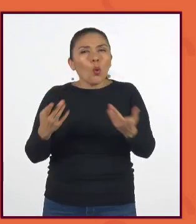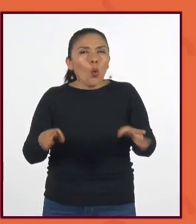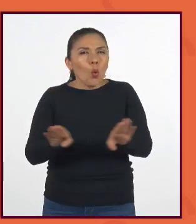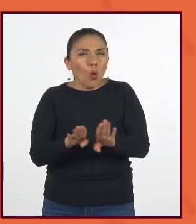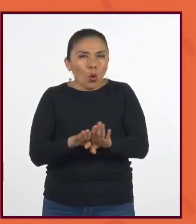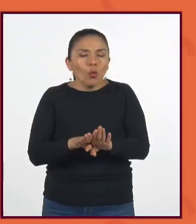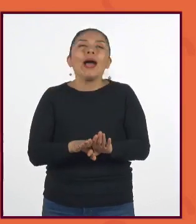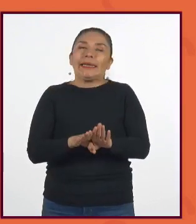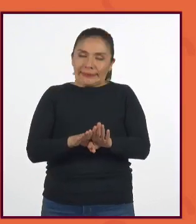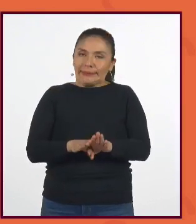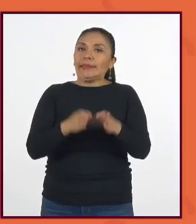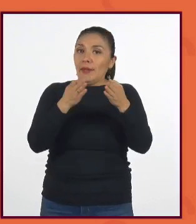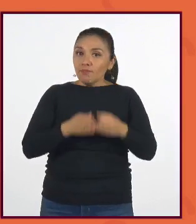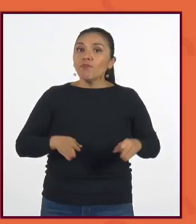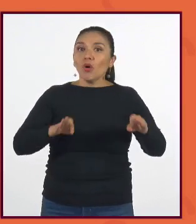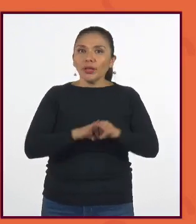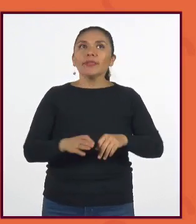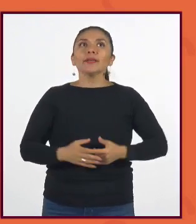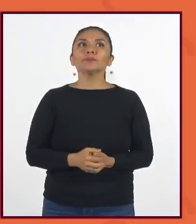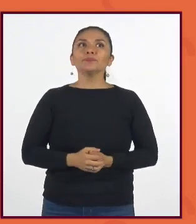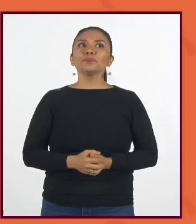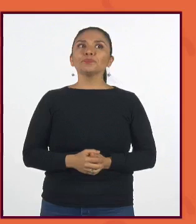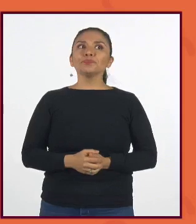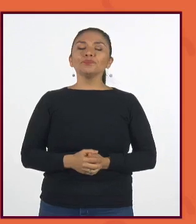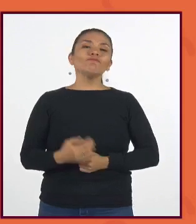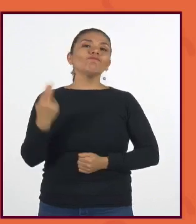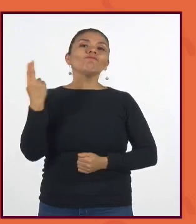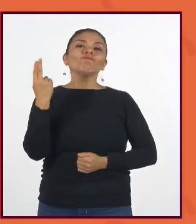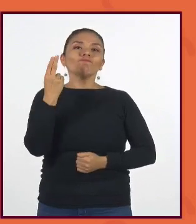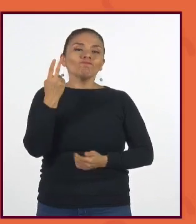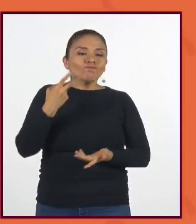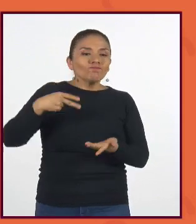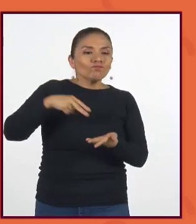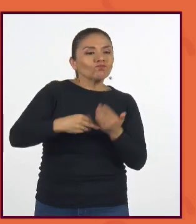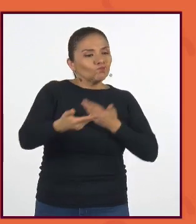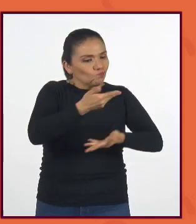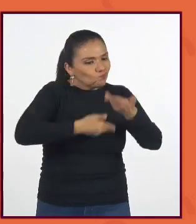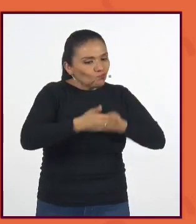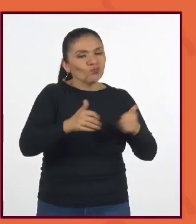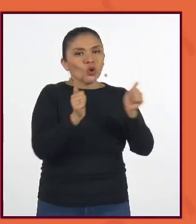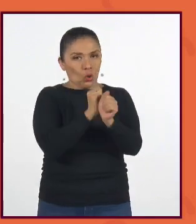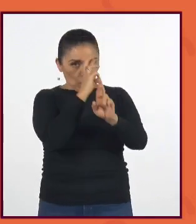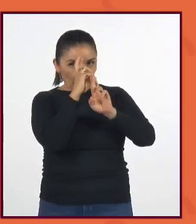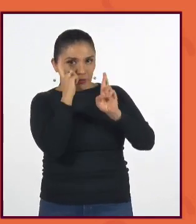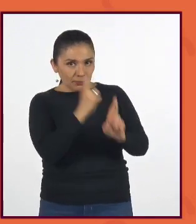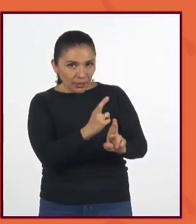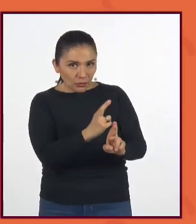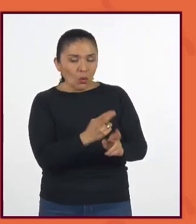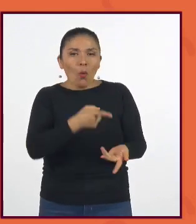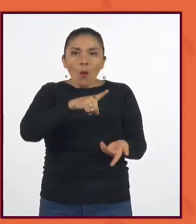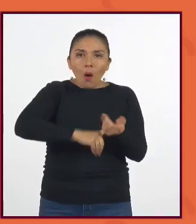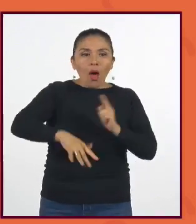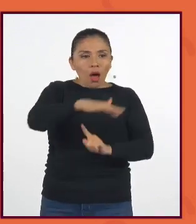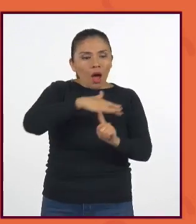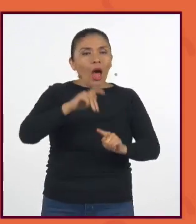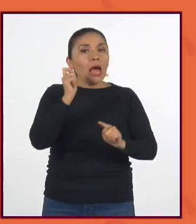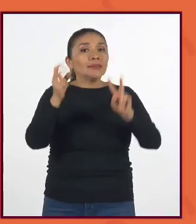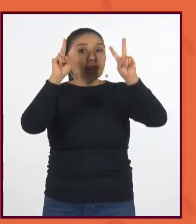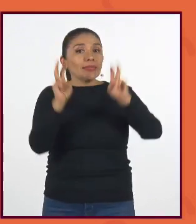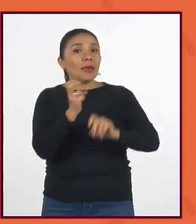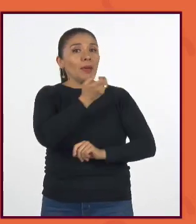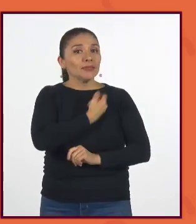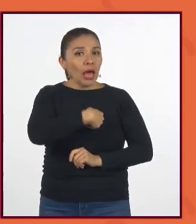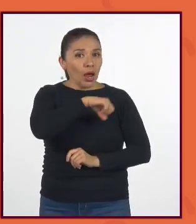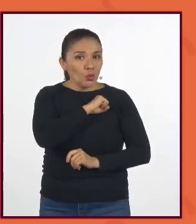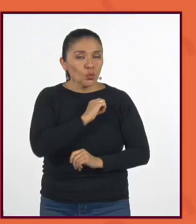es que sea en un entorno de respeto, dentro de un contexto de salud pública, o sea,